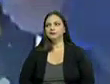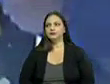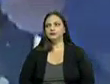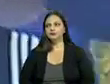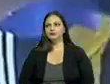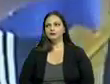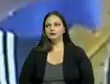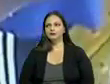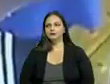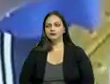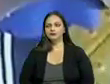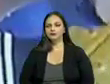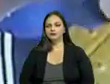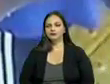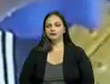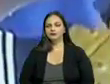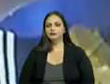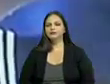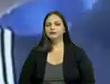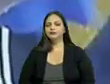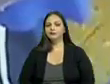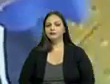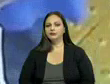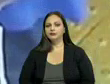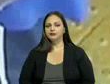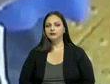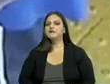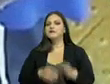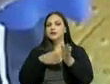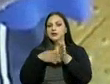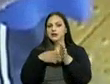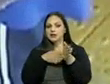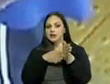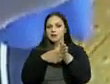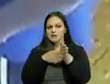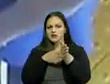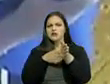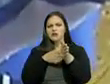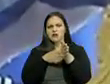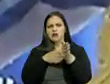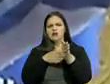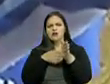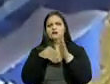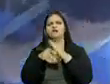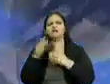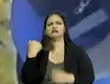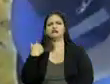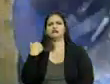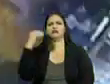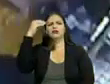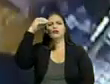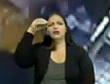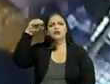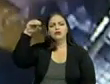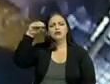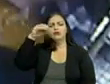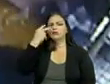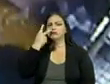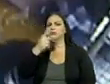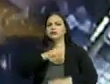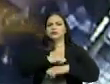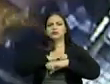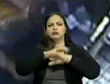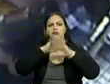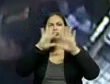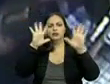La víctima no dudó en dar aviso al conductor. Las cámaras de seguridad del sistema integrado Metrovía captaron el momento en el